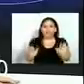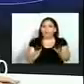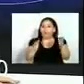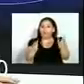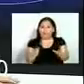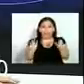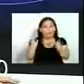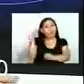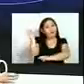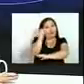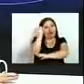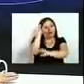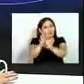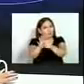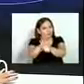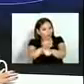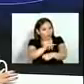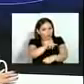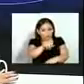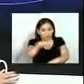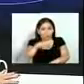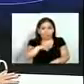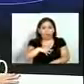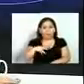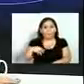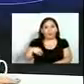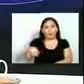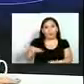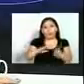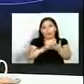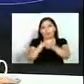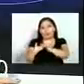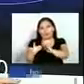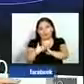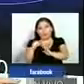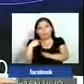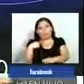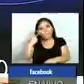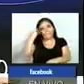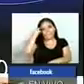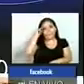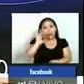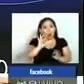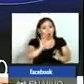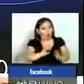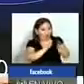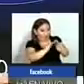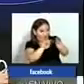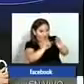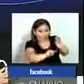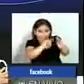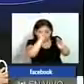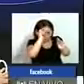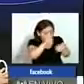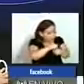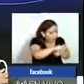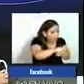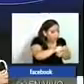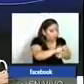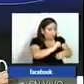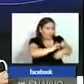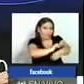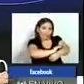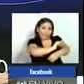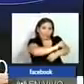emergencia Por el coronavirus Muchas familias En zonas urbanas Han decidido apostarle A los huertos caseros Para producir alimentos saludables